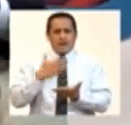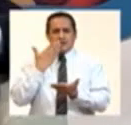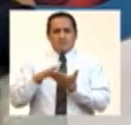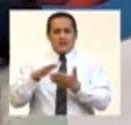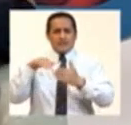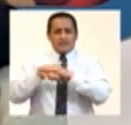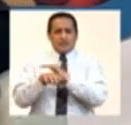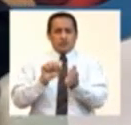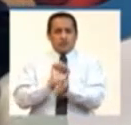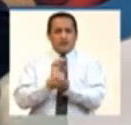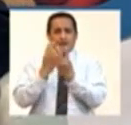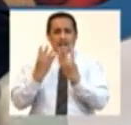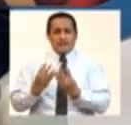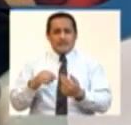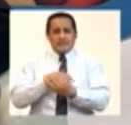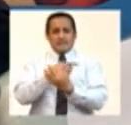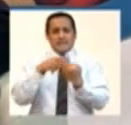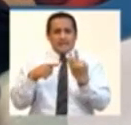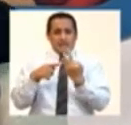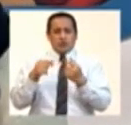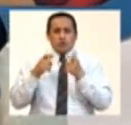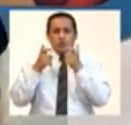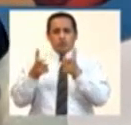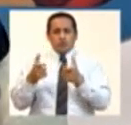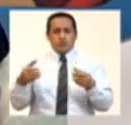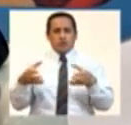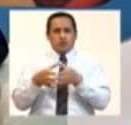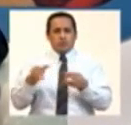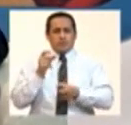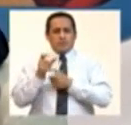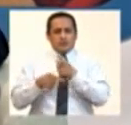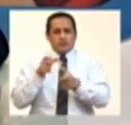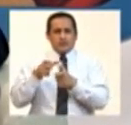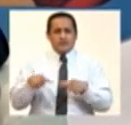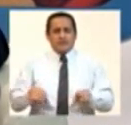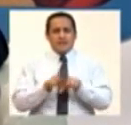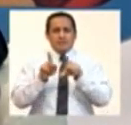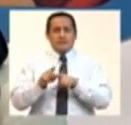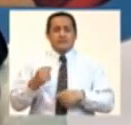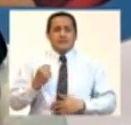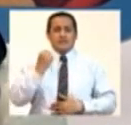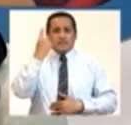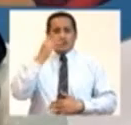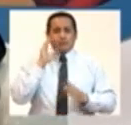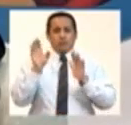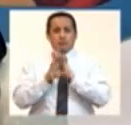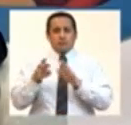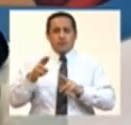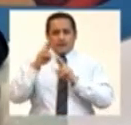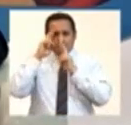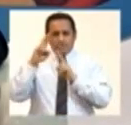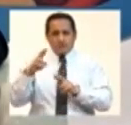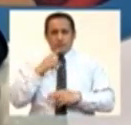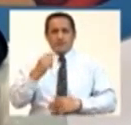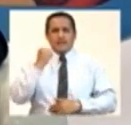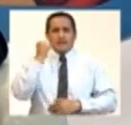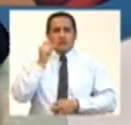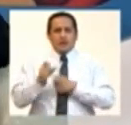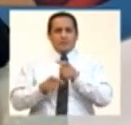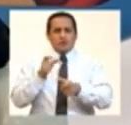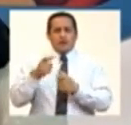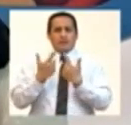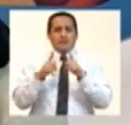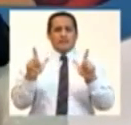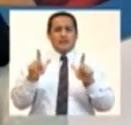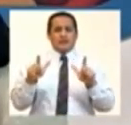delito en las cárceles, y tercero es el control del régimen penitenciario, que se entiende como respeto a los derechos fundamentales